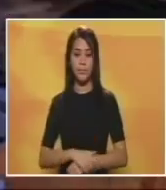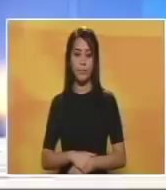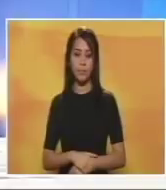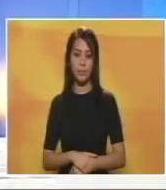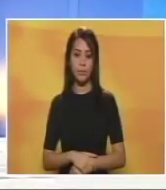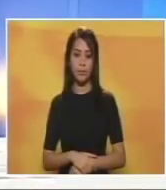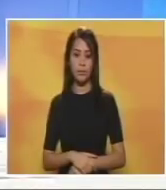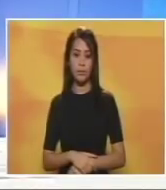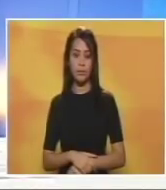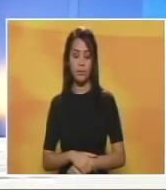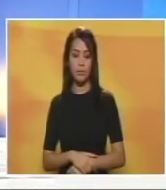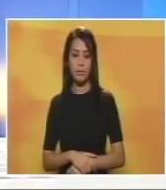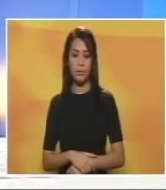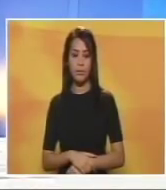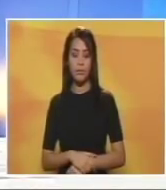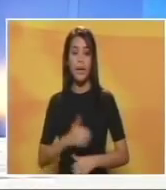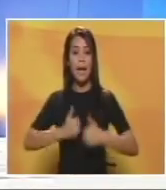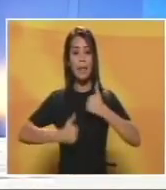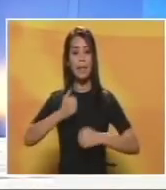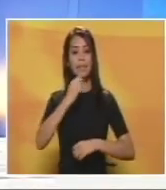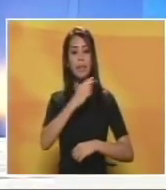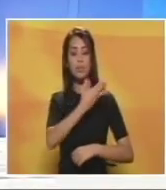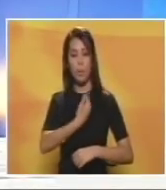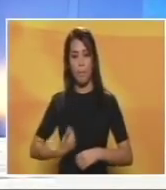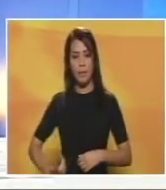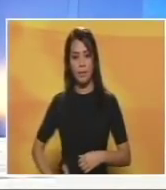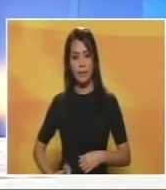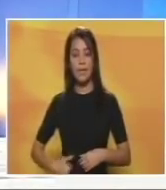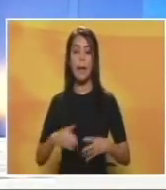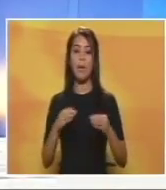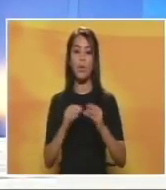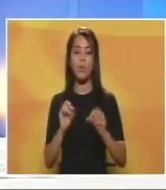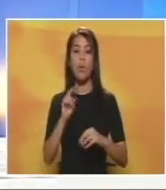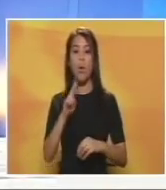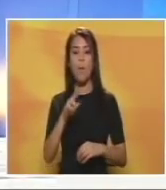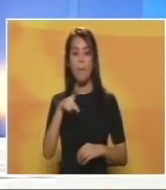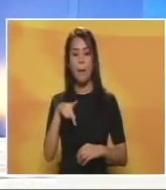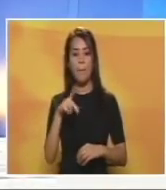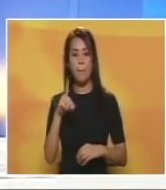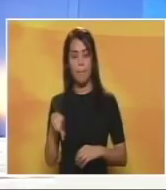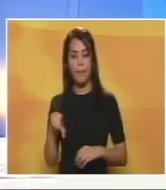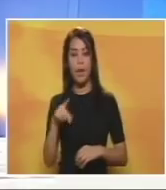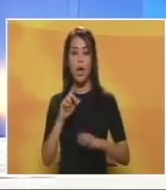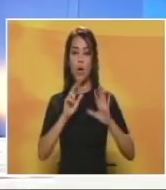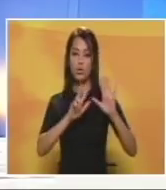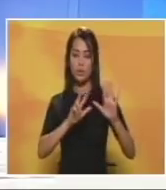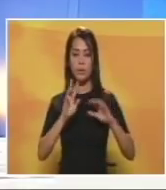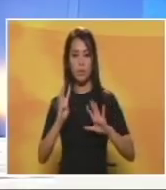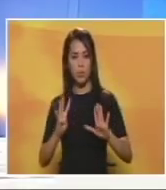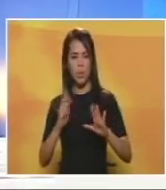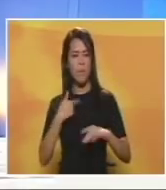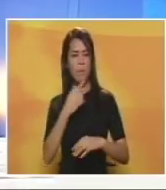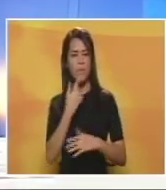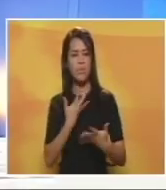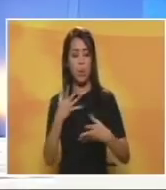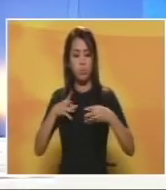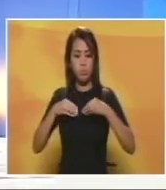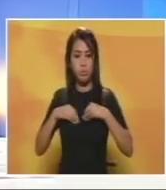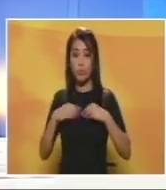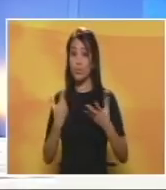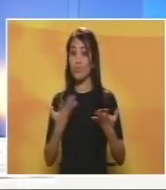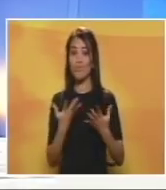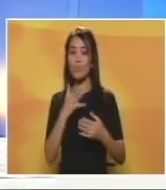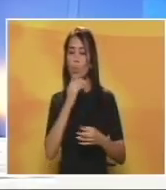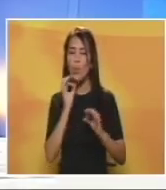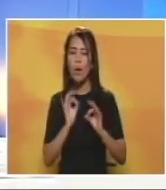electoral. El candidato presidencial del partido UPP 89, Reinaldo Quijada, aseguró que la abstención no es la estrategia